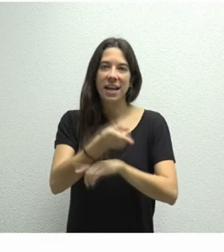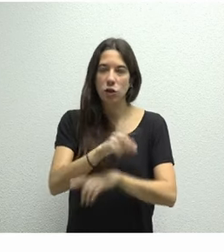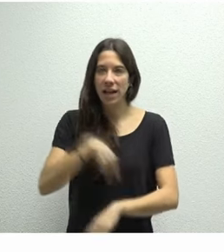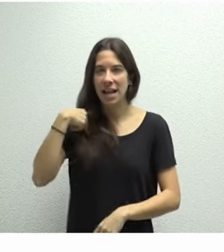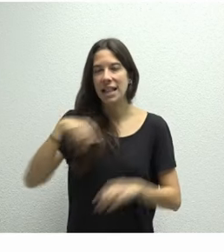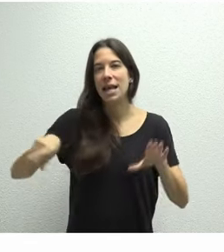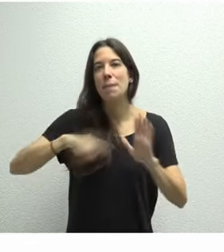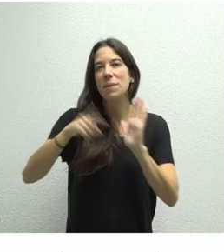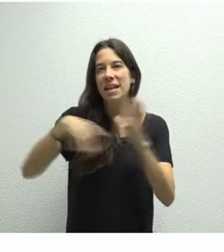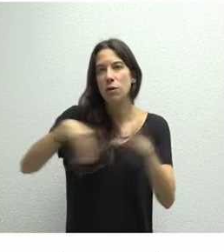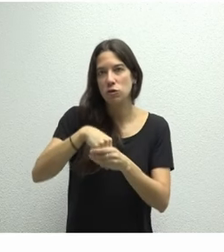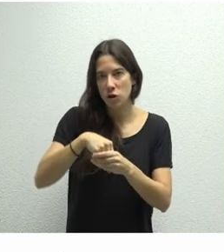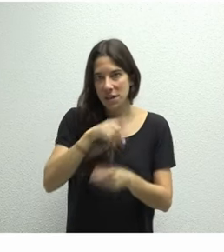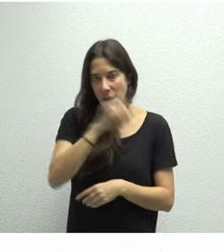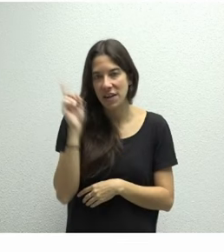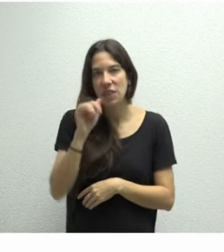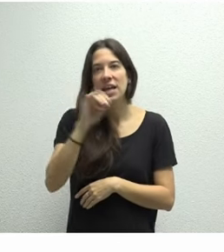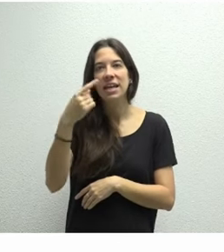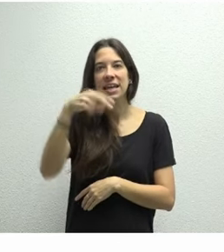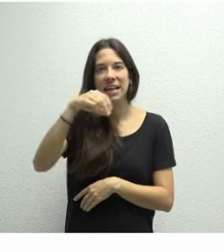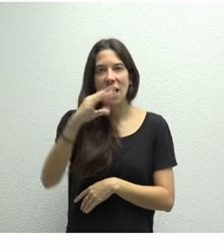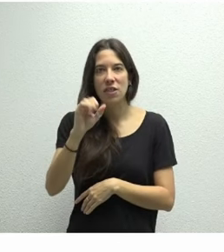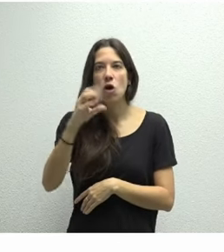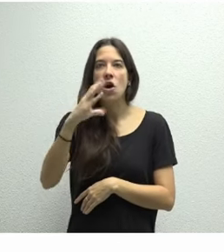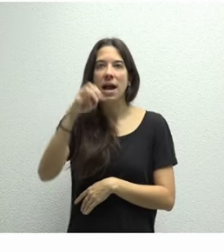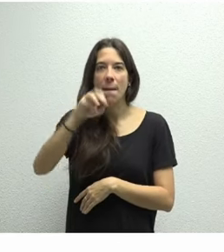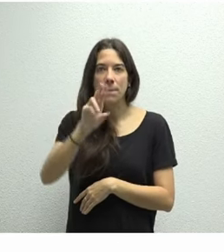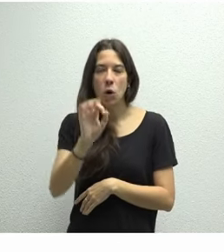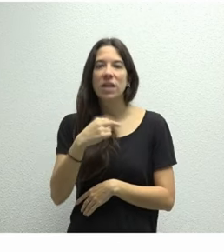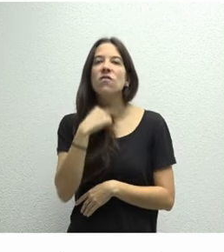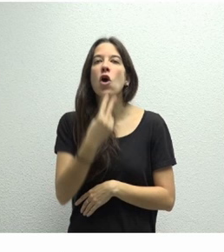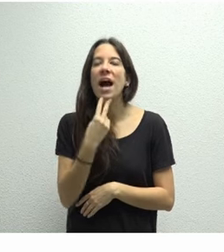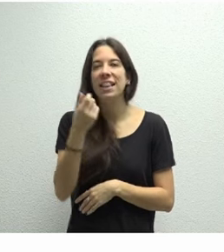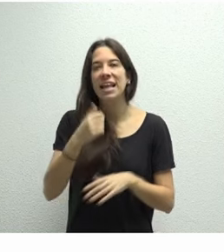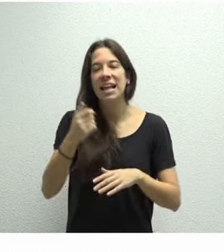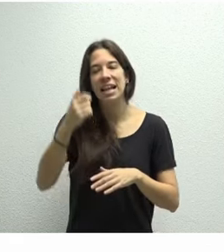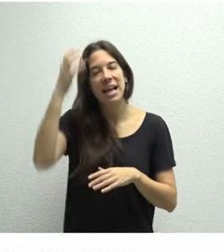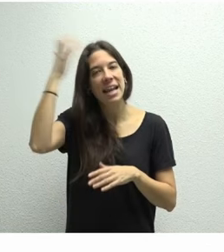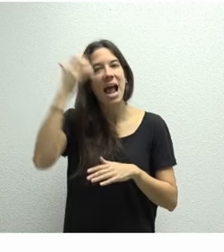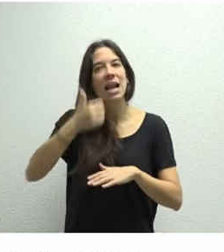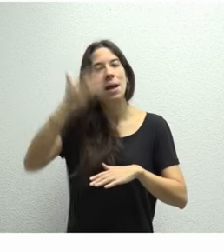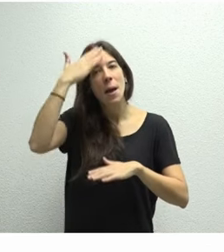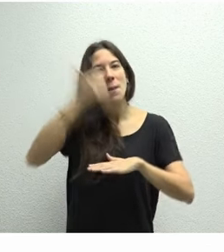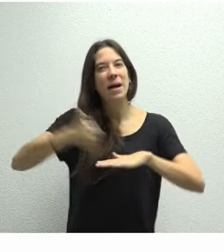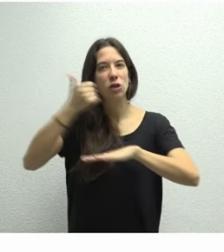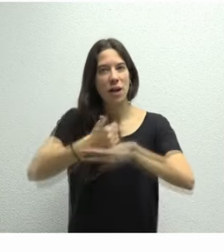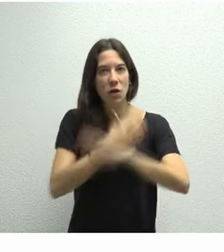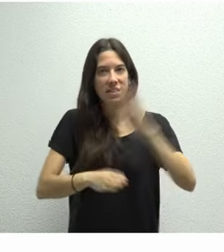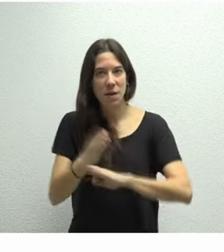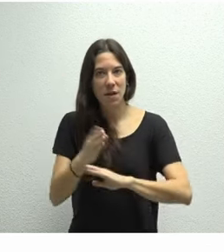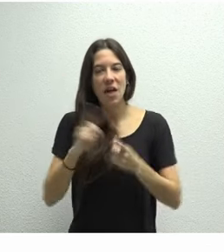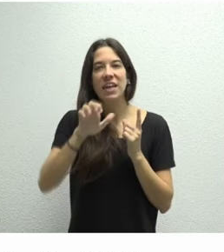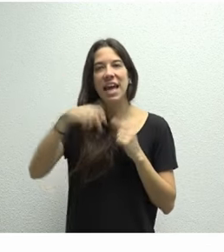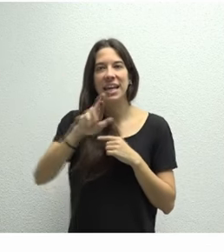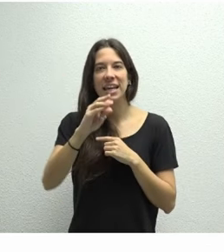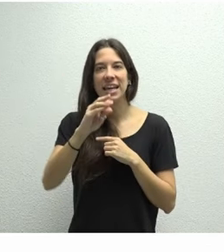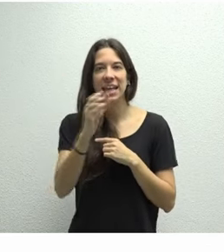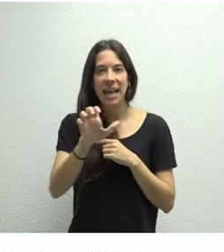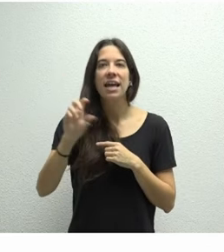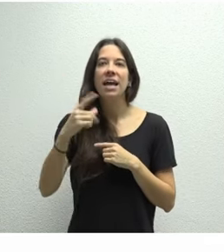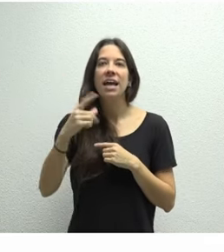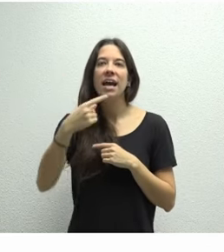a Ignacio campoy vocal del Real patronato sobre discapacidad y a Enrique Galván director de plena